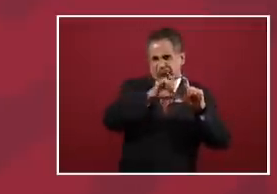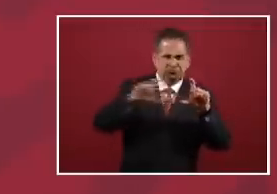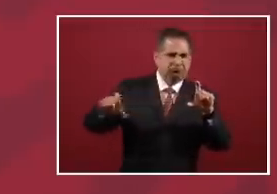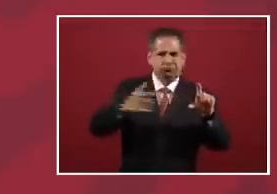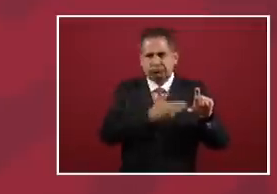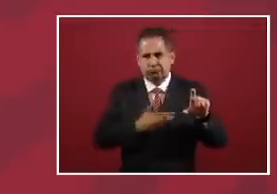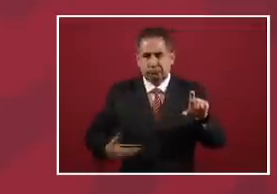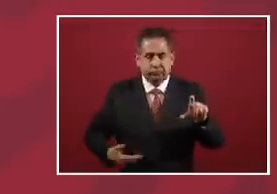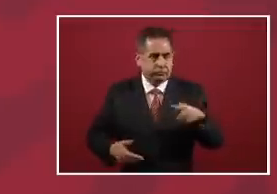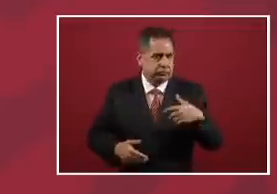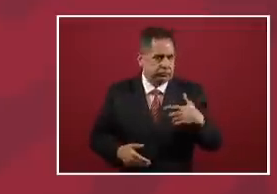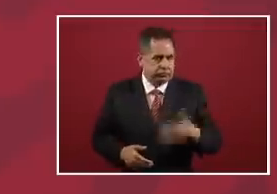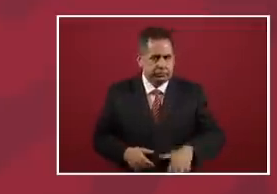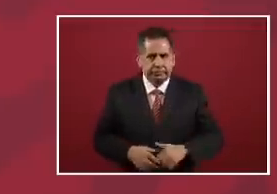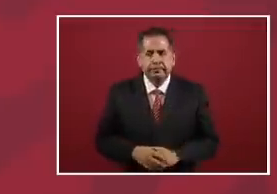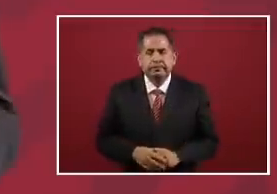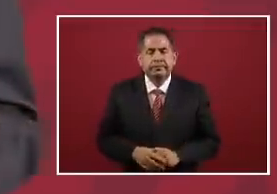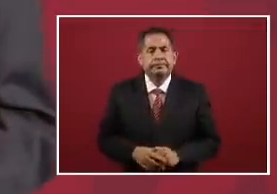que es